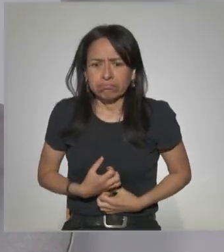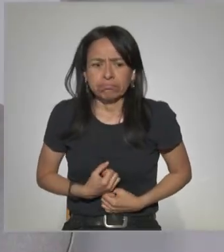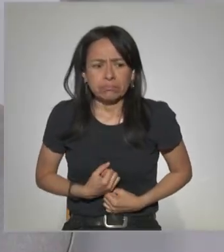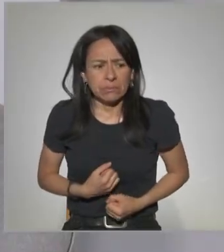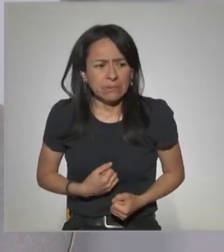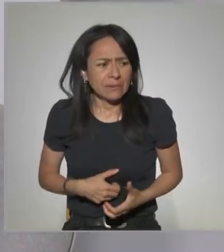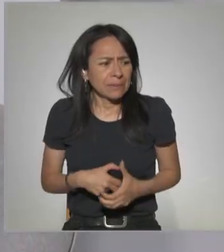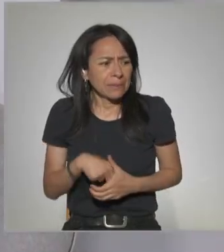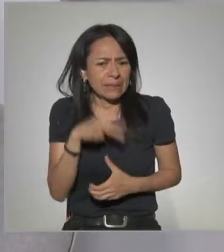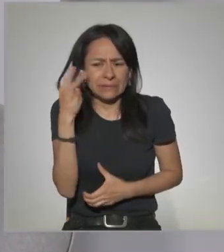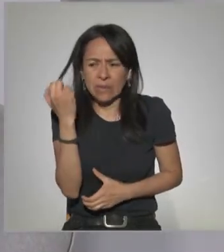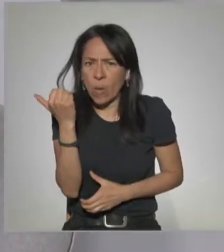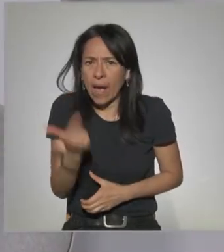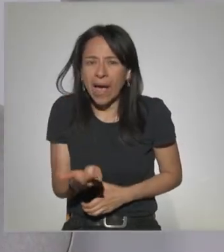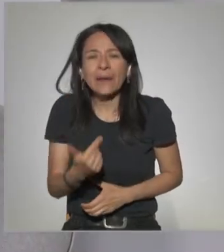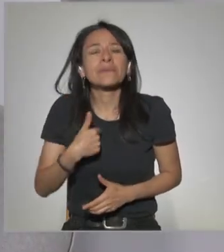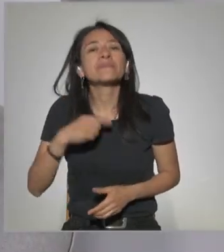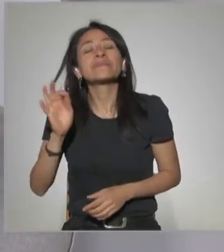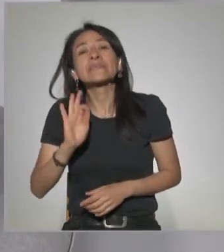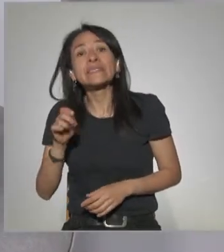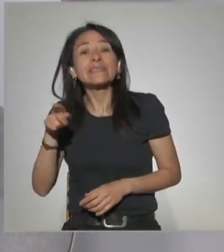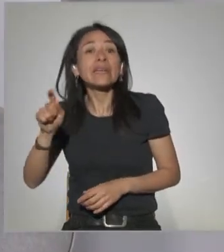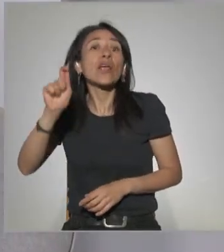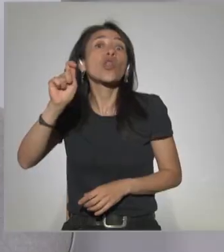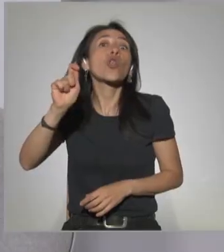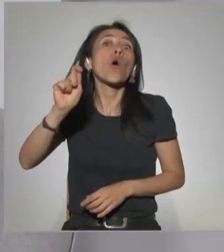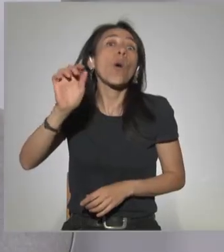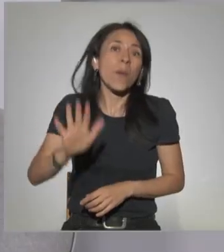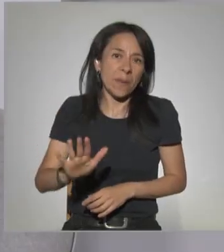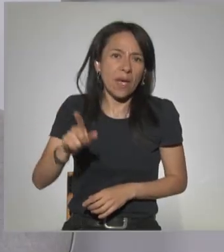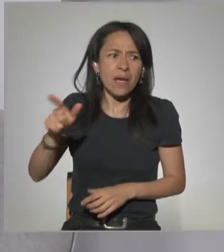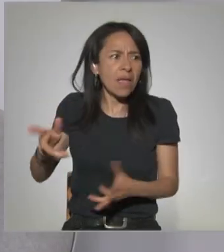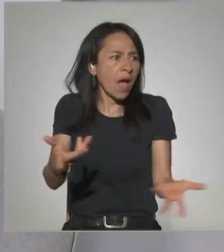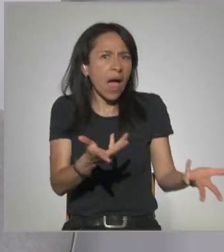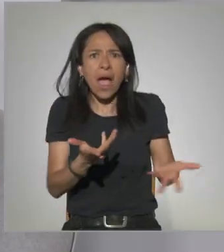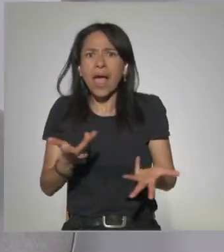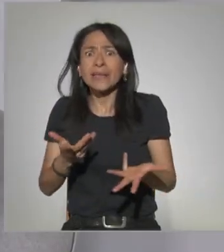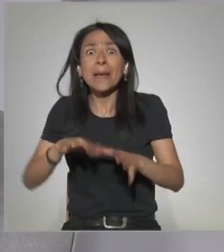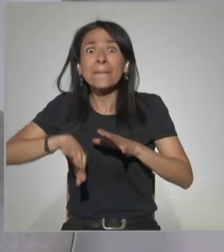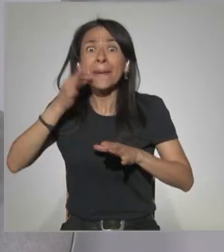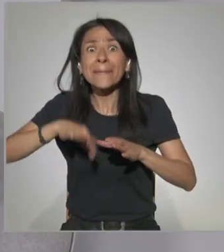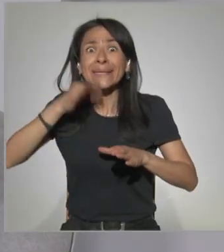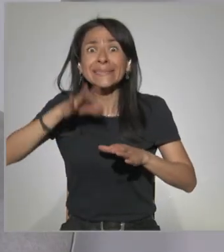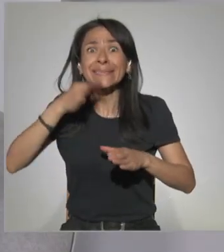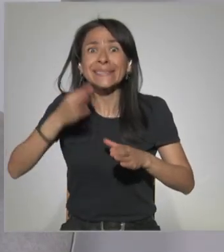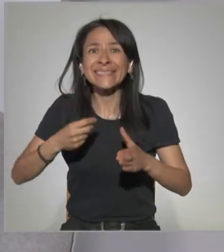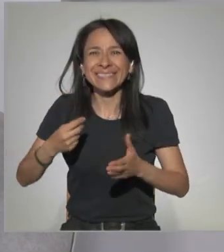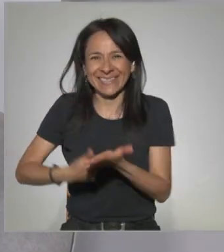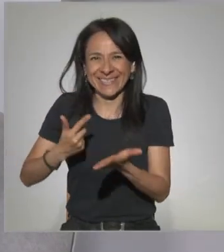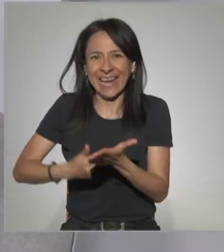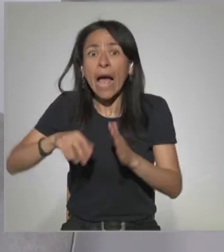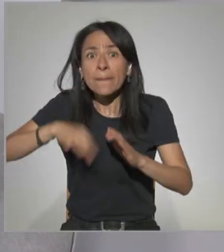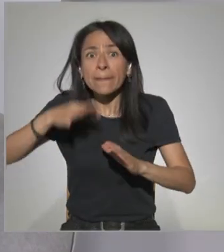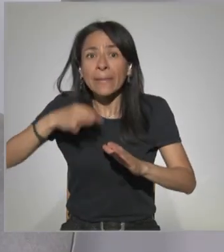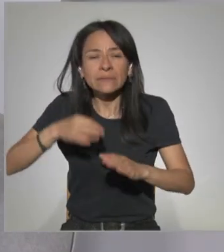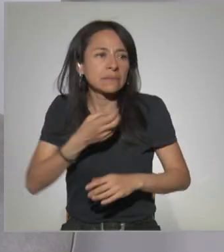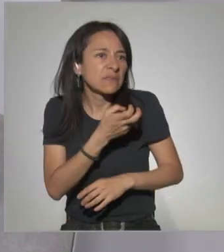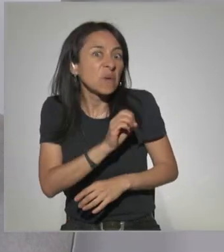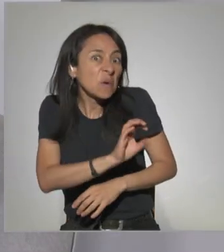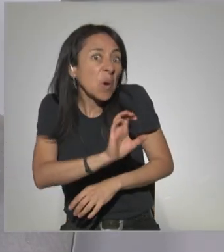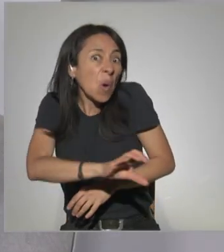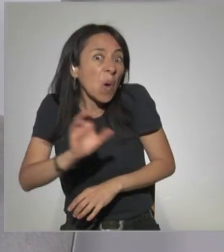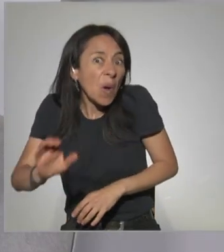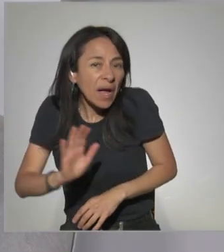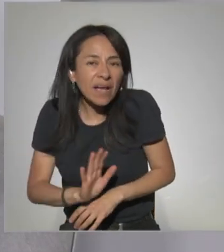tenía una novia cuya solución era las papas fritas, ¿no? Papas fritas, ¿no? O el la coca. No,